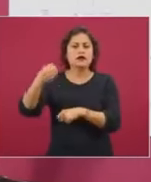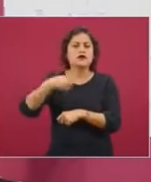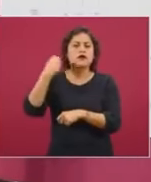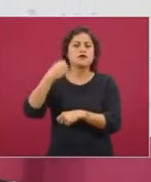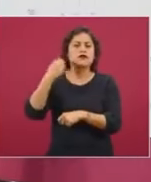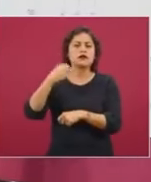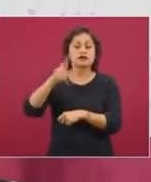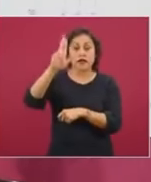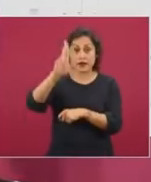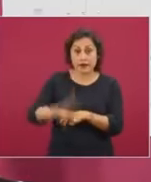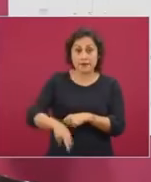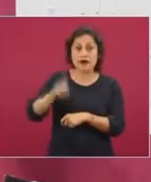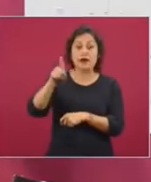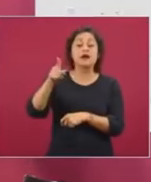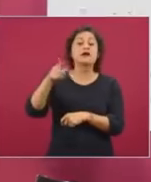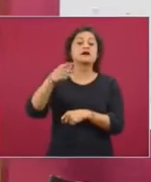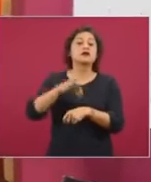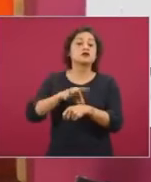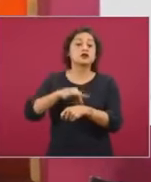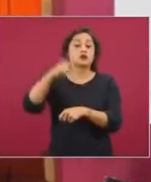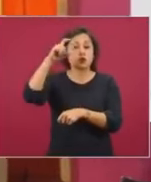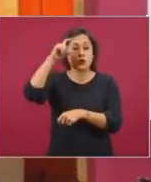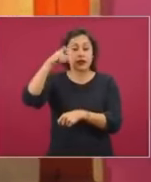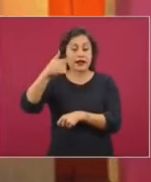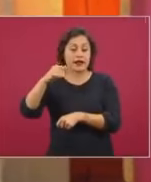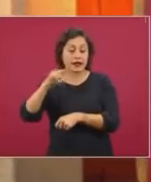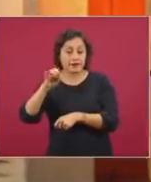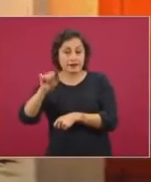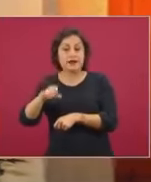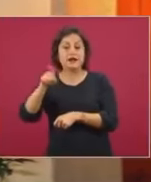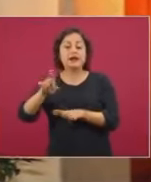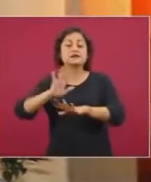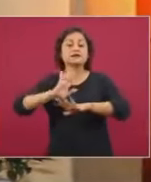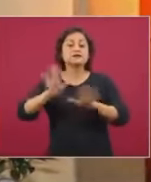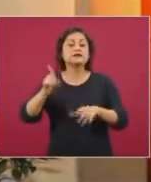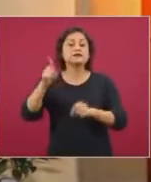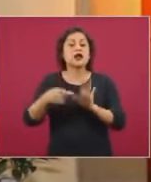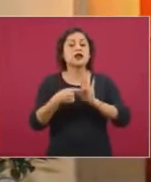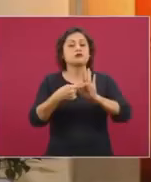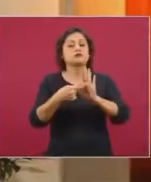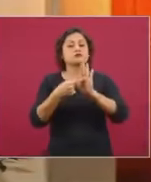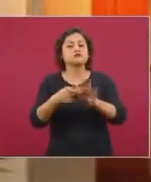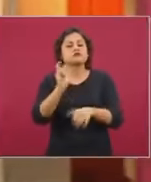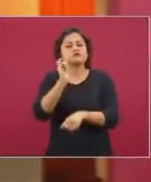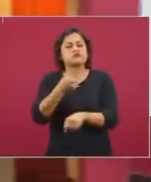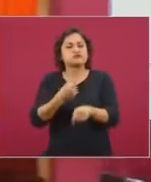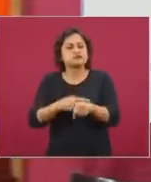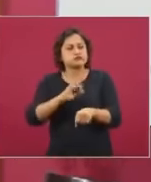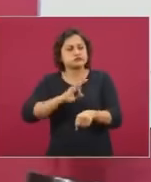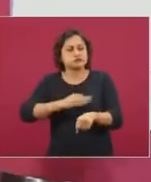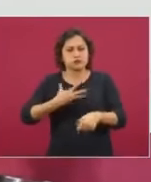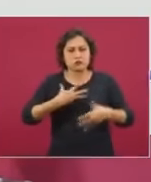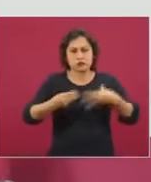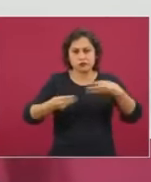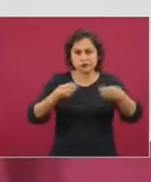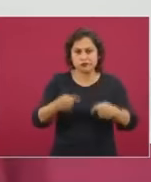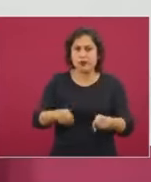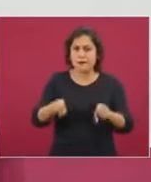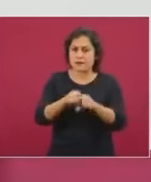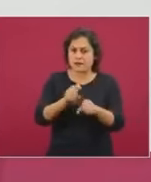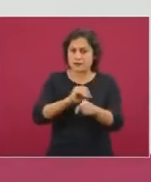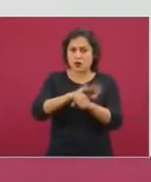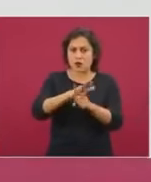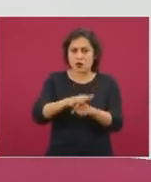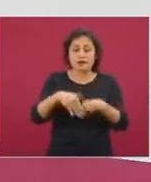martes, se ha visto cómo ya han tenido un descenso importante en sus casos de síndrome COVID, por lo que se espera que también esto se refleje